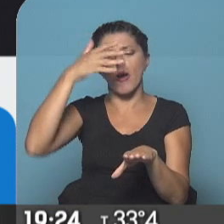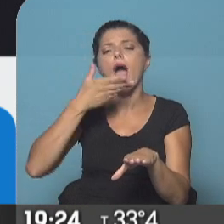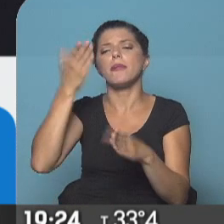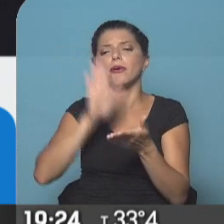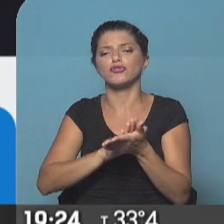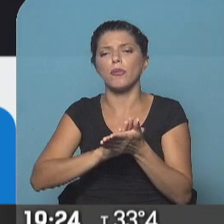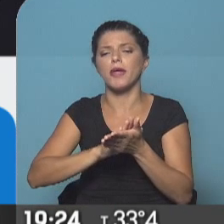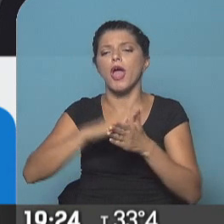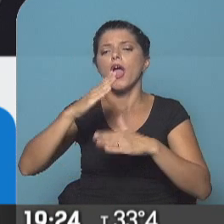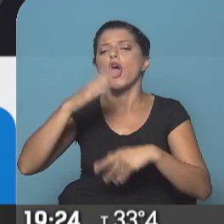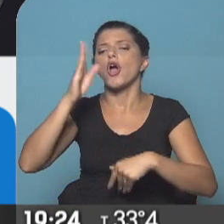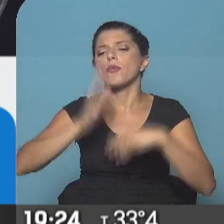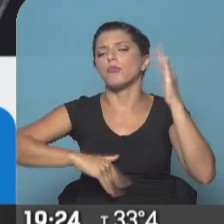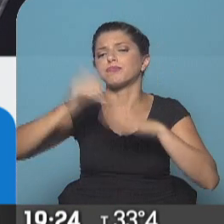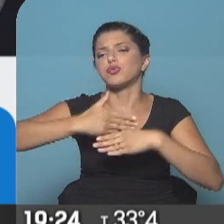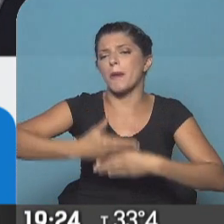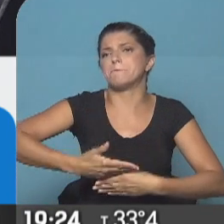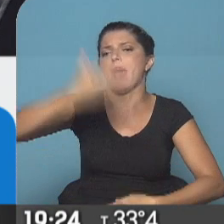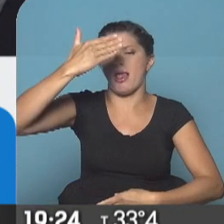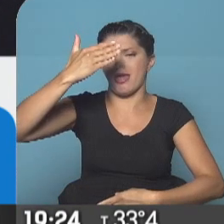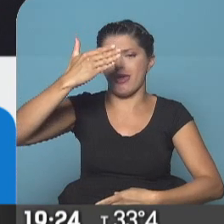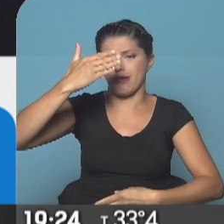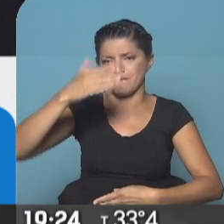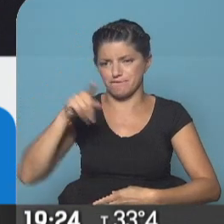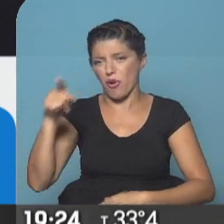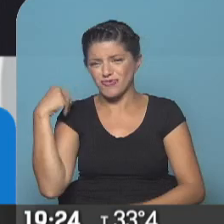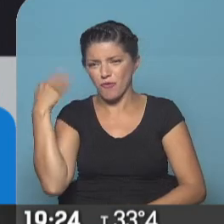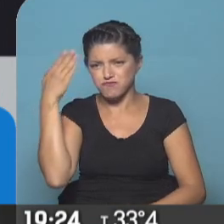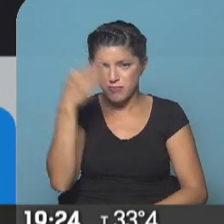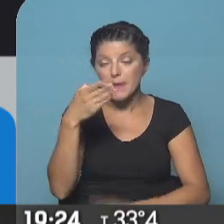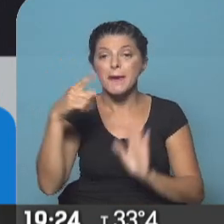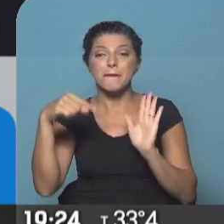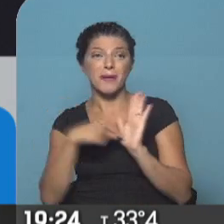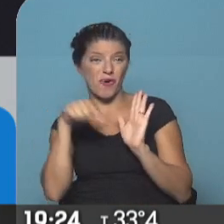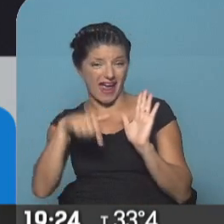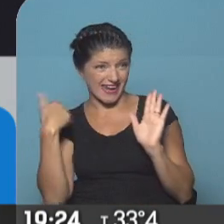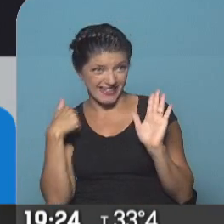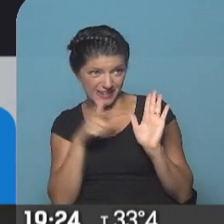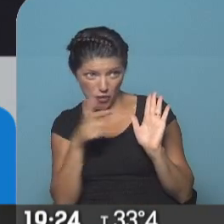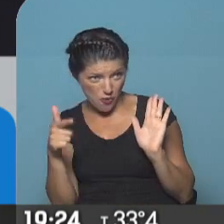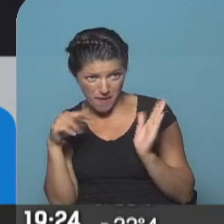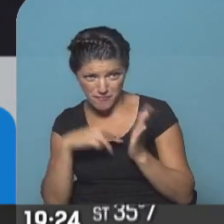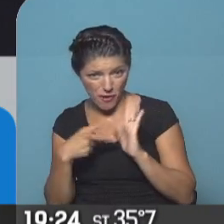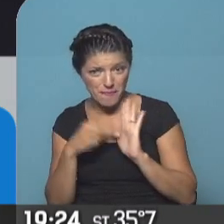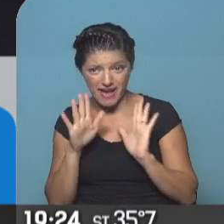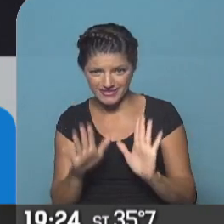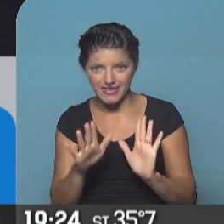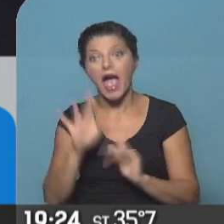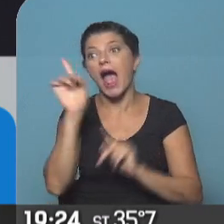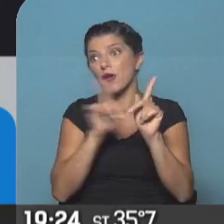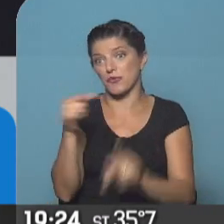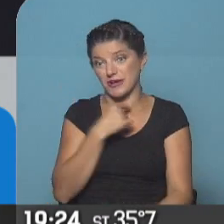mexicano. La Argentina, gracias a Dios, no tiene ninguno de esos problemas, a pesar de que queremos que tengan esos problemas, según